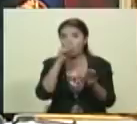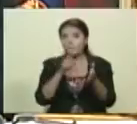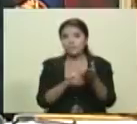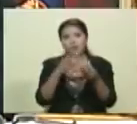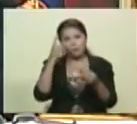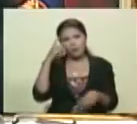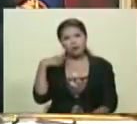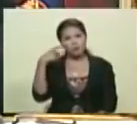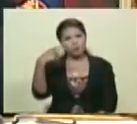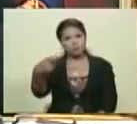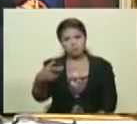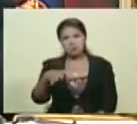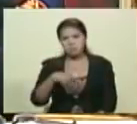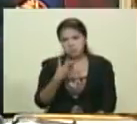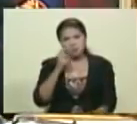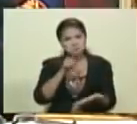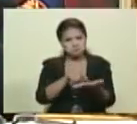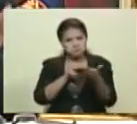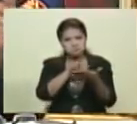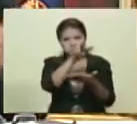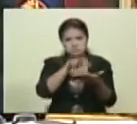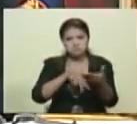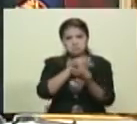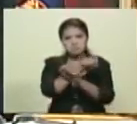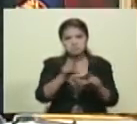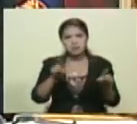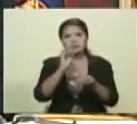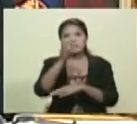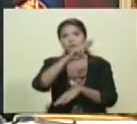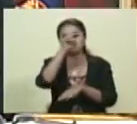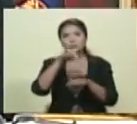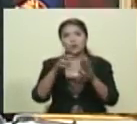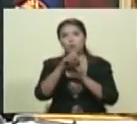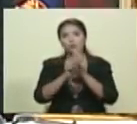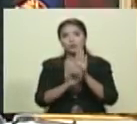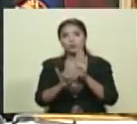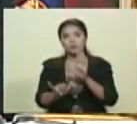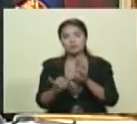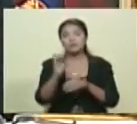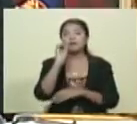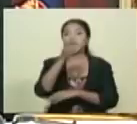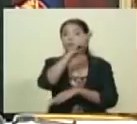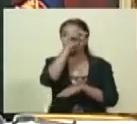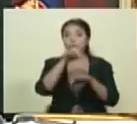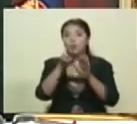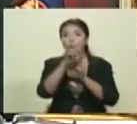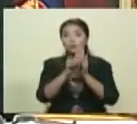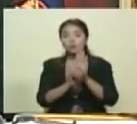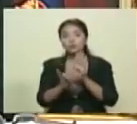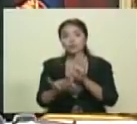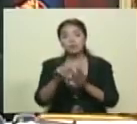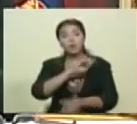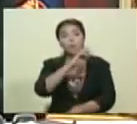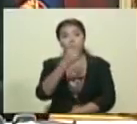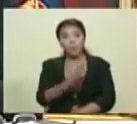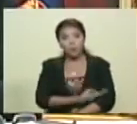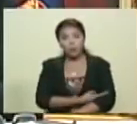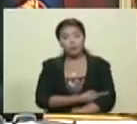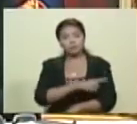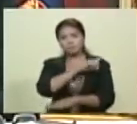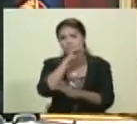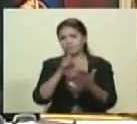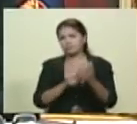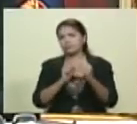días. Estatuto de funcionamiento de la Asamblea Nacional Constituyente. La Asamblea Nacional Constituyente es un poder